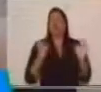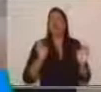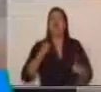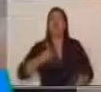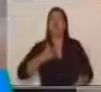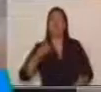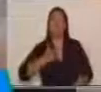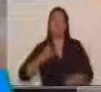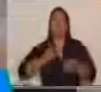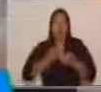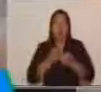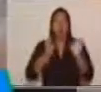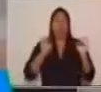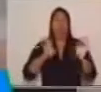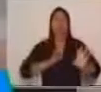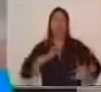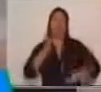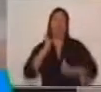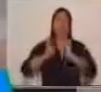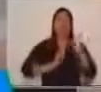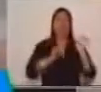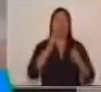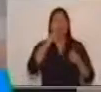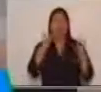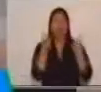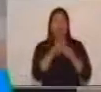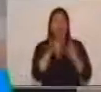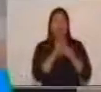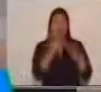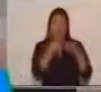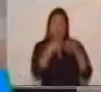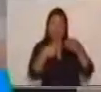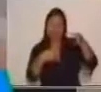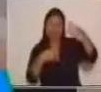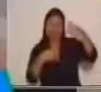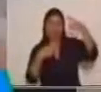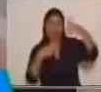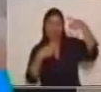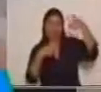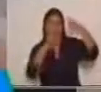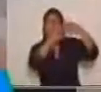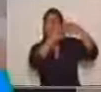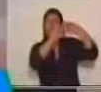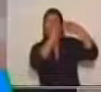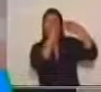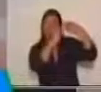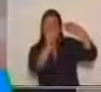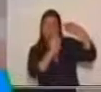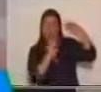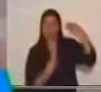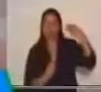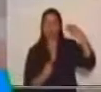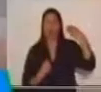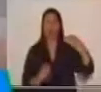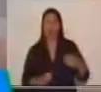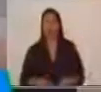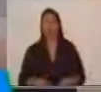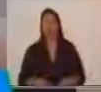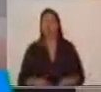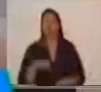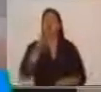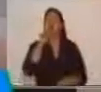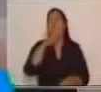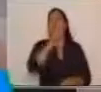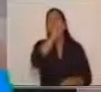emociones, asimismo también escritos en verso en una mayoría. Un género dramático, un texto destinado para que un